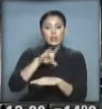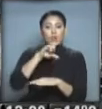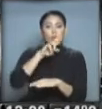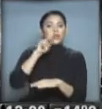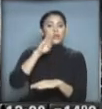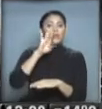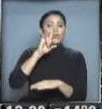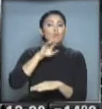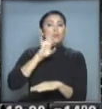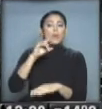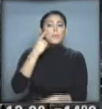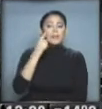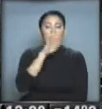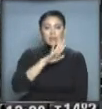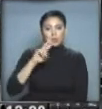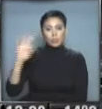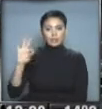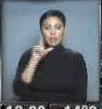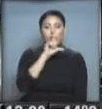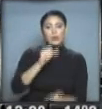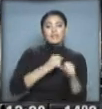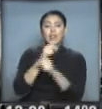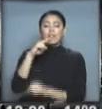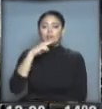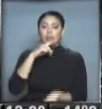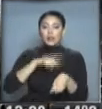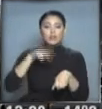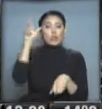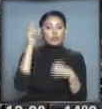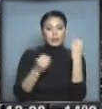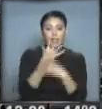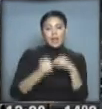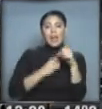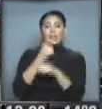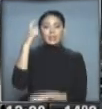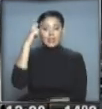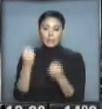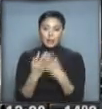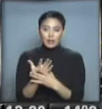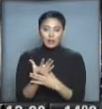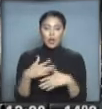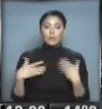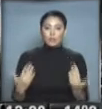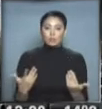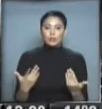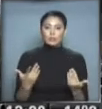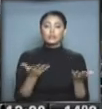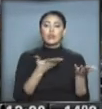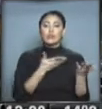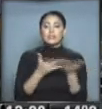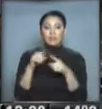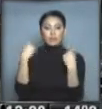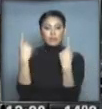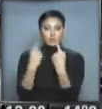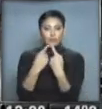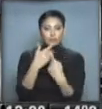Uriburu 1520 y esto es de lunes a viernes de 8 de la mañana a 10 de la mañana, por supuesto, en el servicio de hemoterapia.